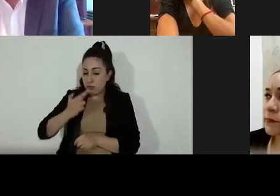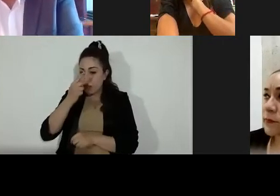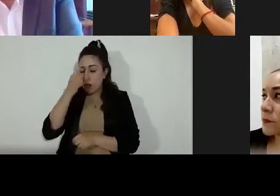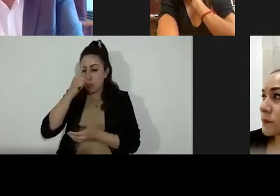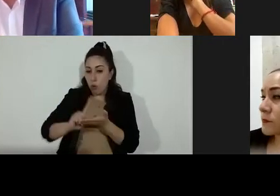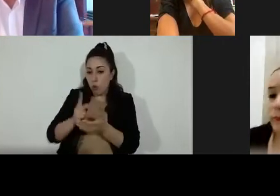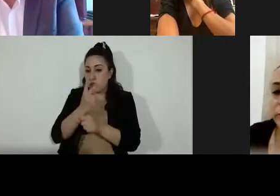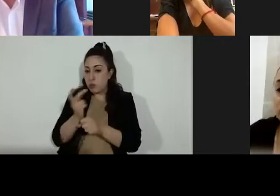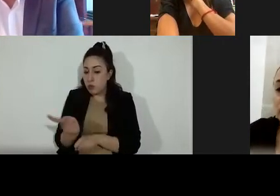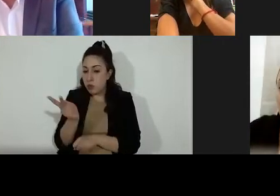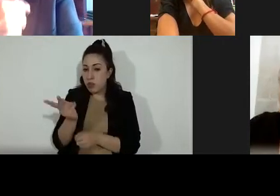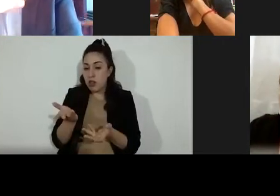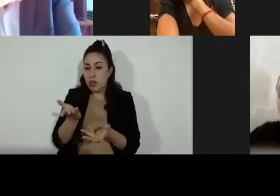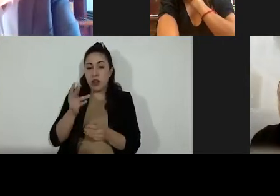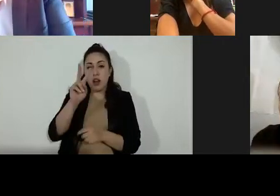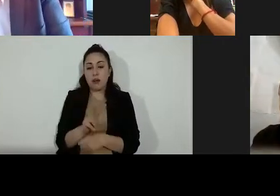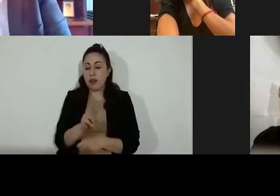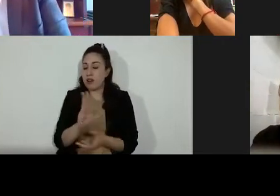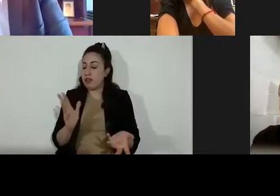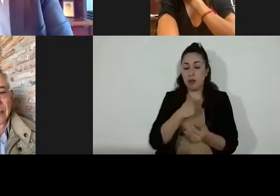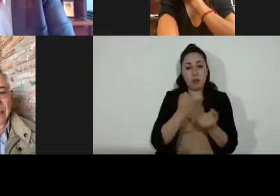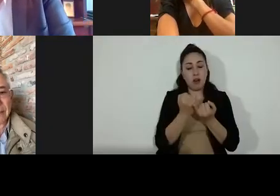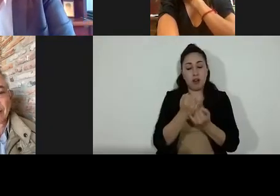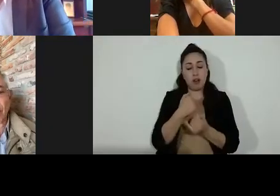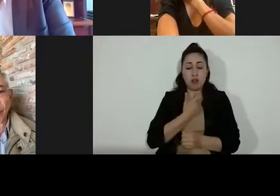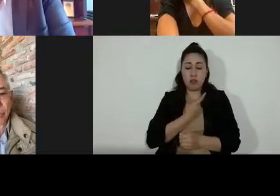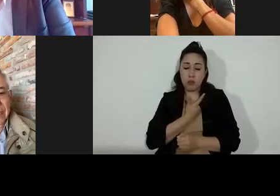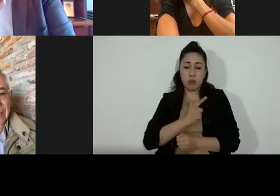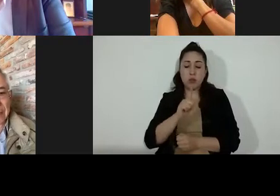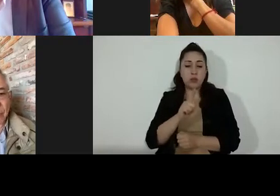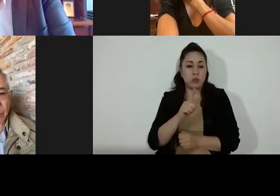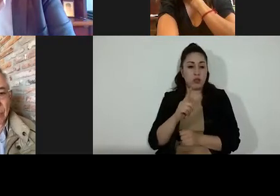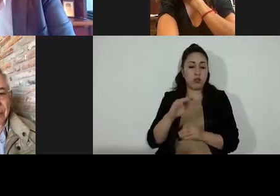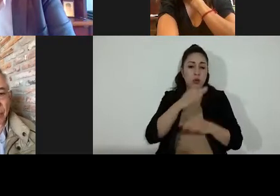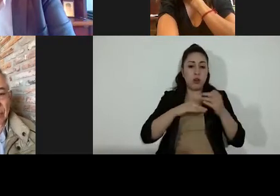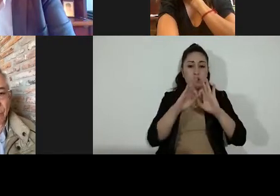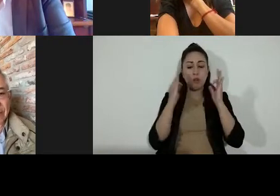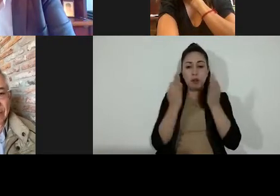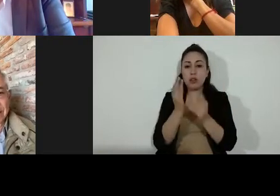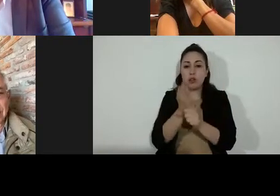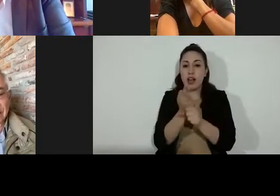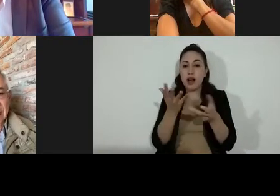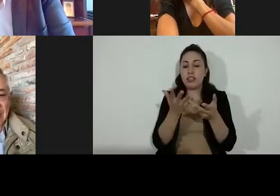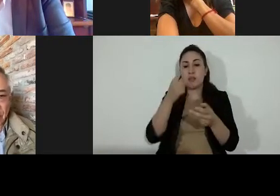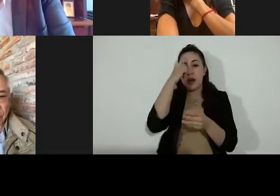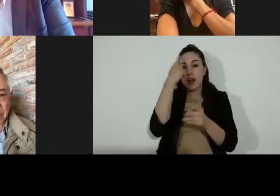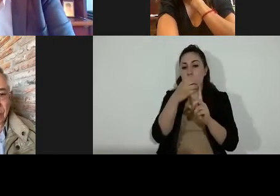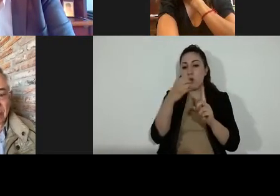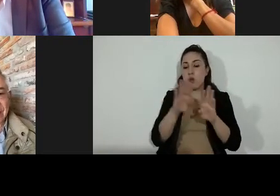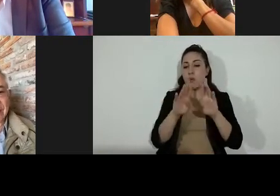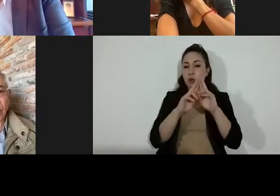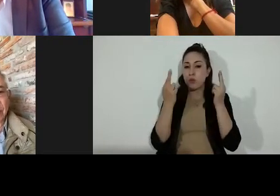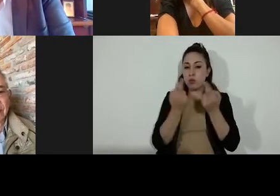repreguntar. Tampoco me gusta mucho el método que estamos utilizando en las comparecencias. Ha habido en